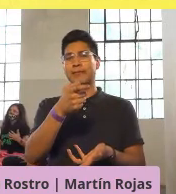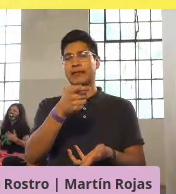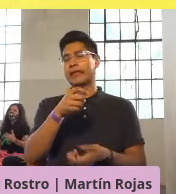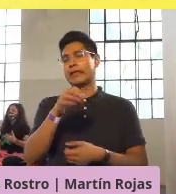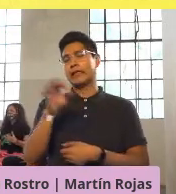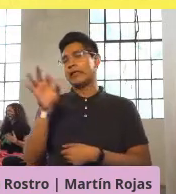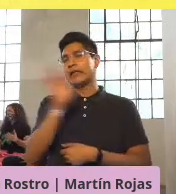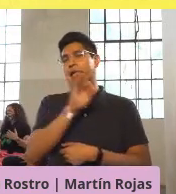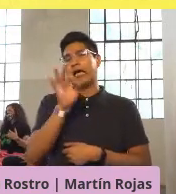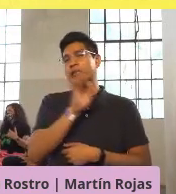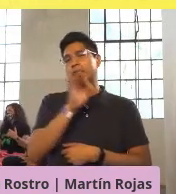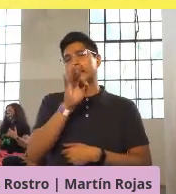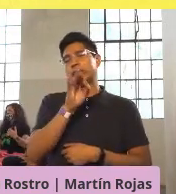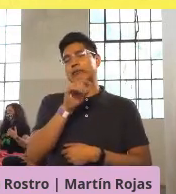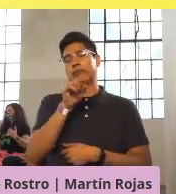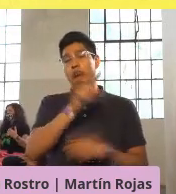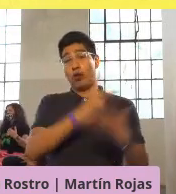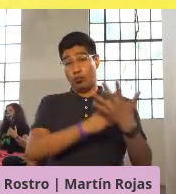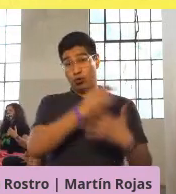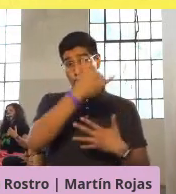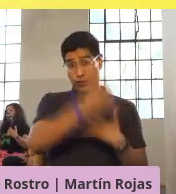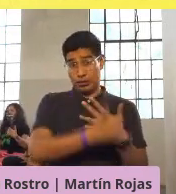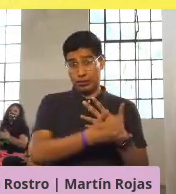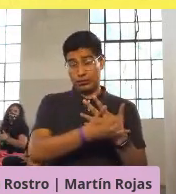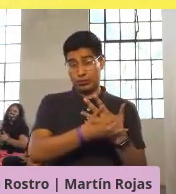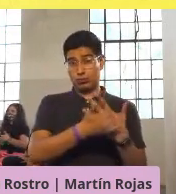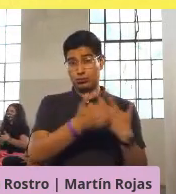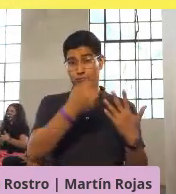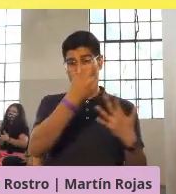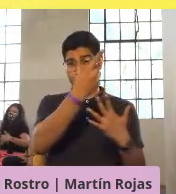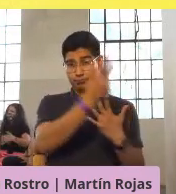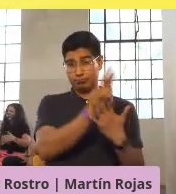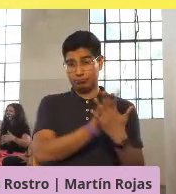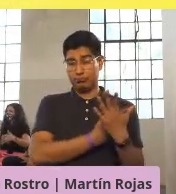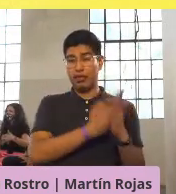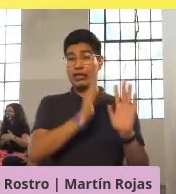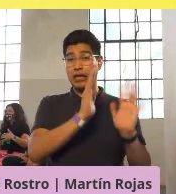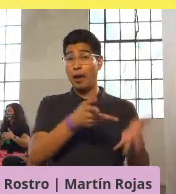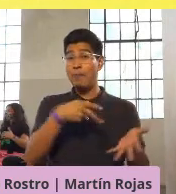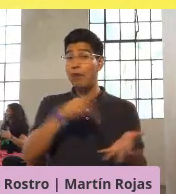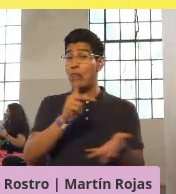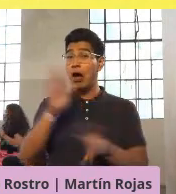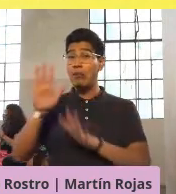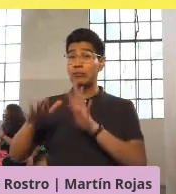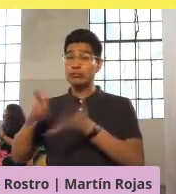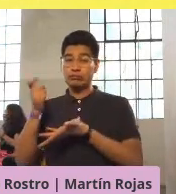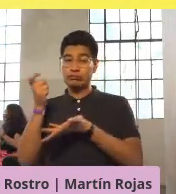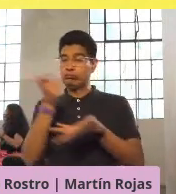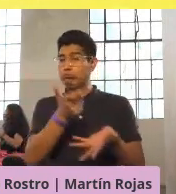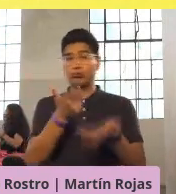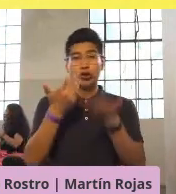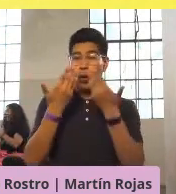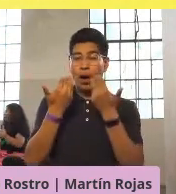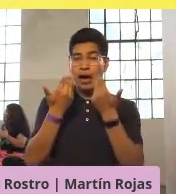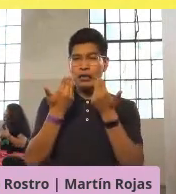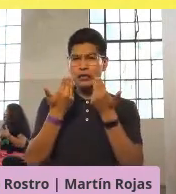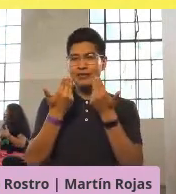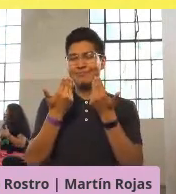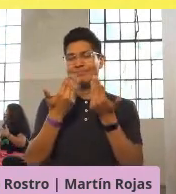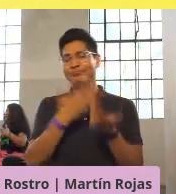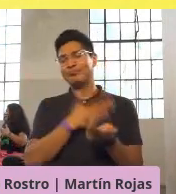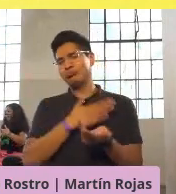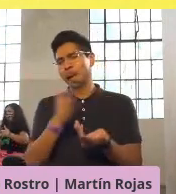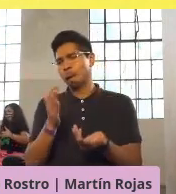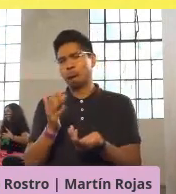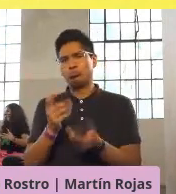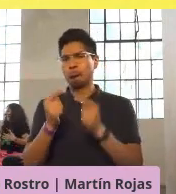falta de lanas luego. Entonces, ha habido donde no hay lanas y de pronto sí nos hemos cuidado, que eso es básico,